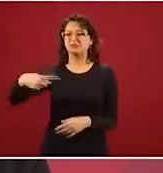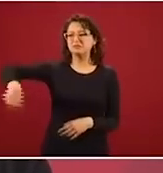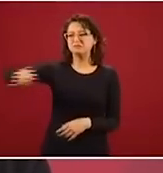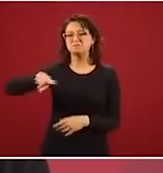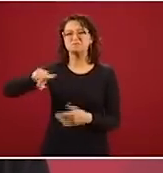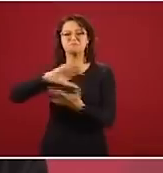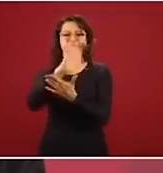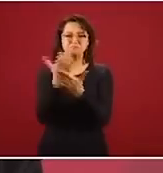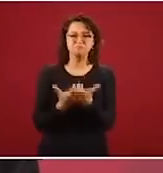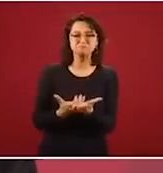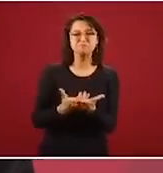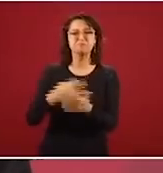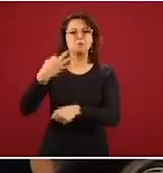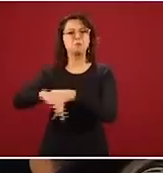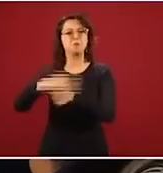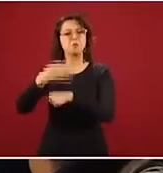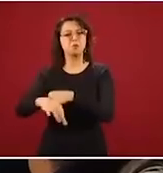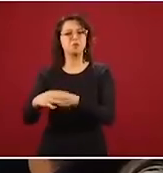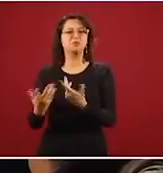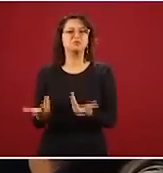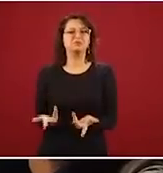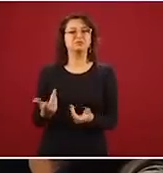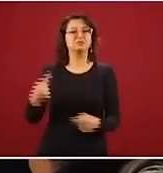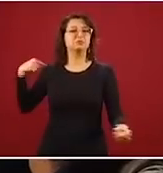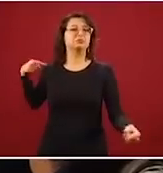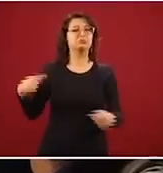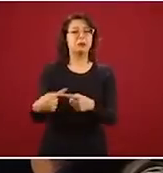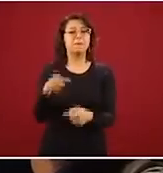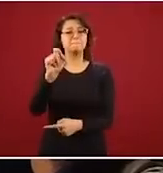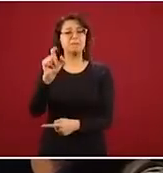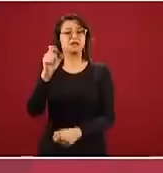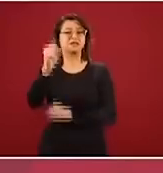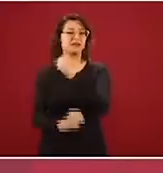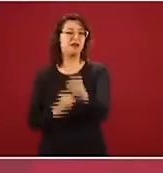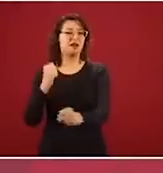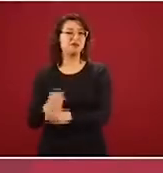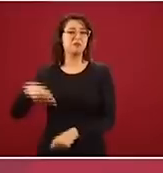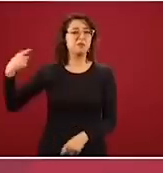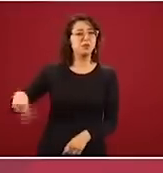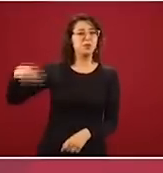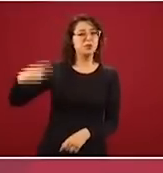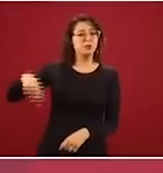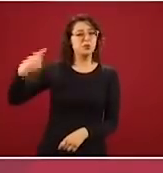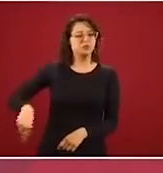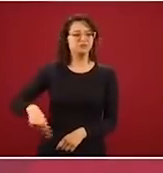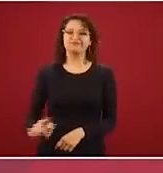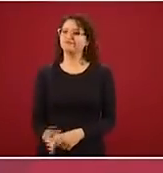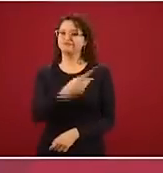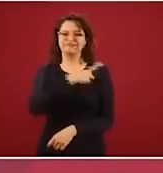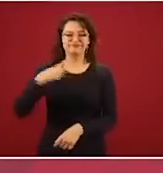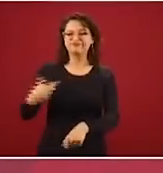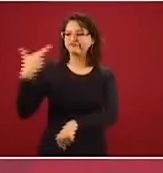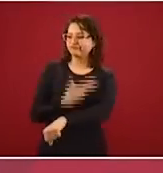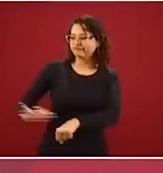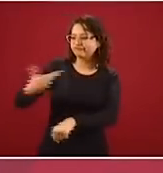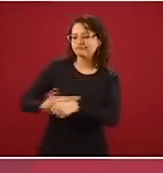trabajando por contrato, algunos desde hace 20 años. Entonces, hicimos el compromiso de que se van a regularizar